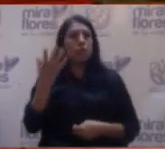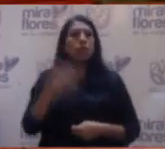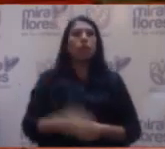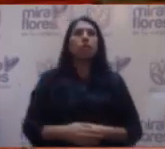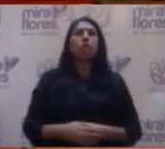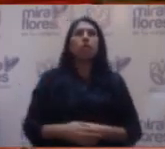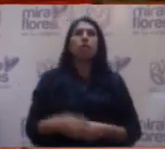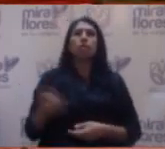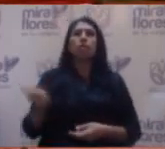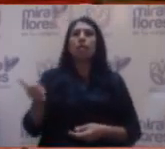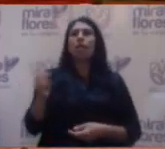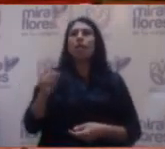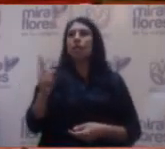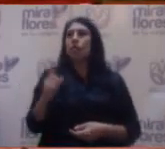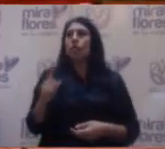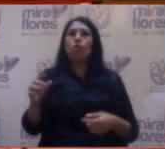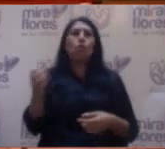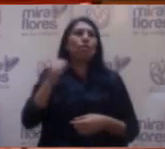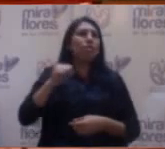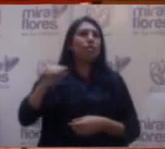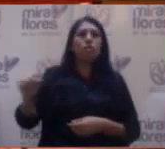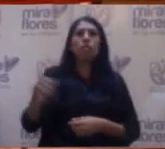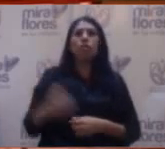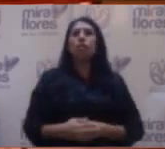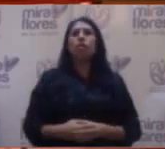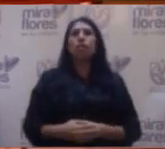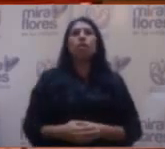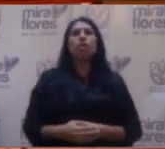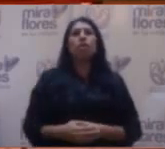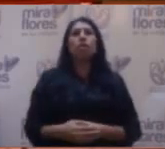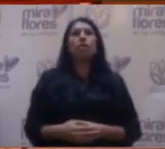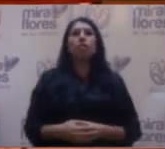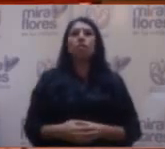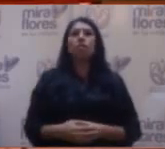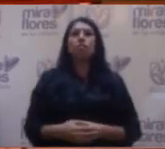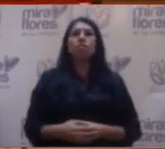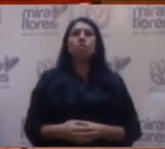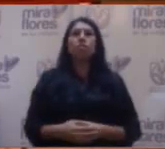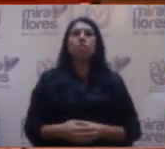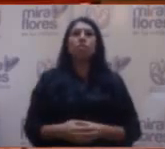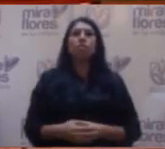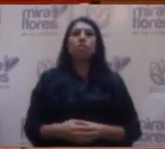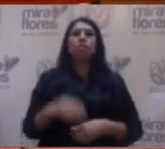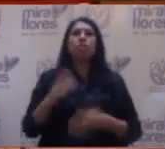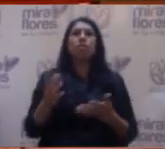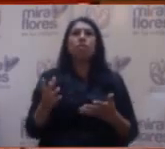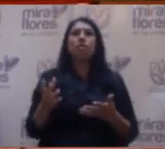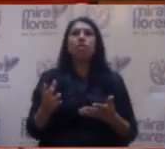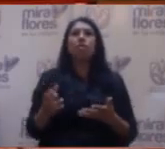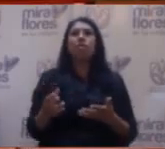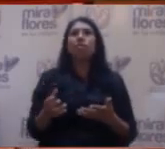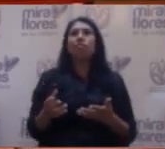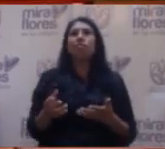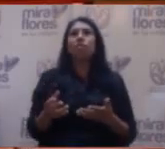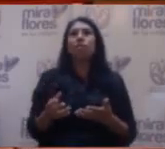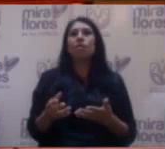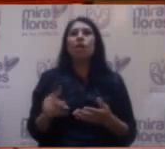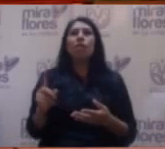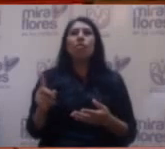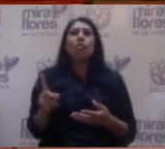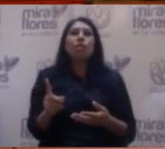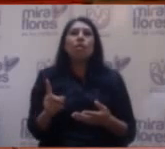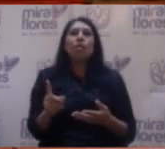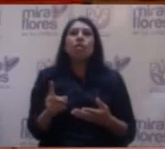votar en contra o abstenerse con un proyecto de esta naturaleza, lo único que hace es restar un poco la